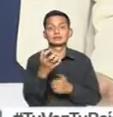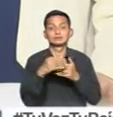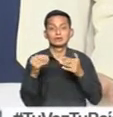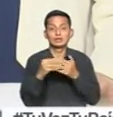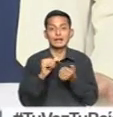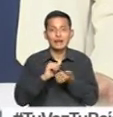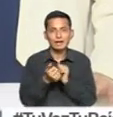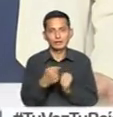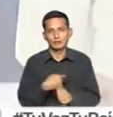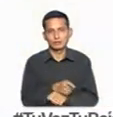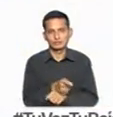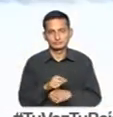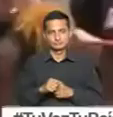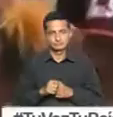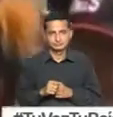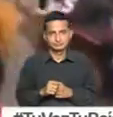hora.